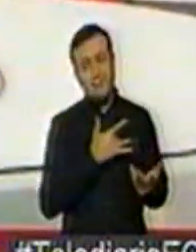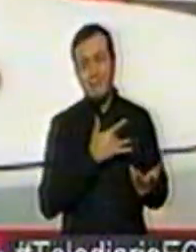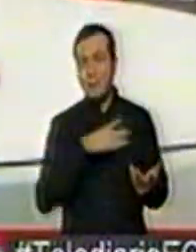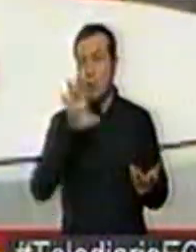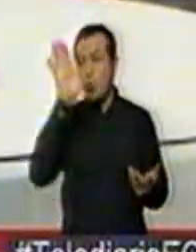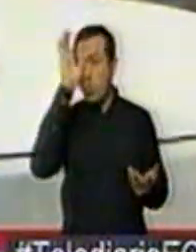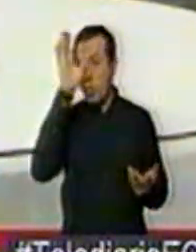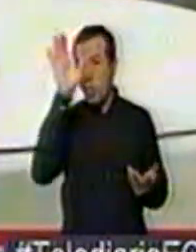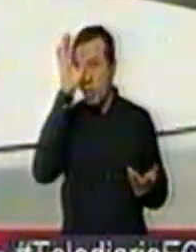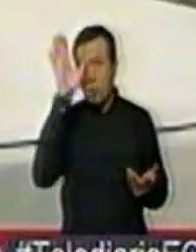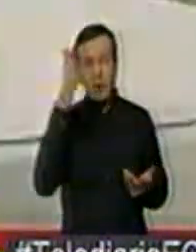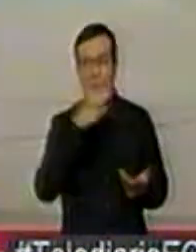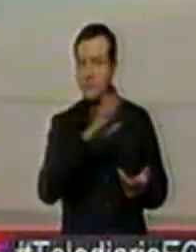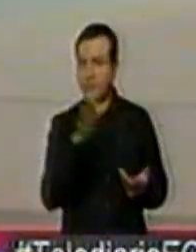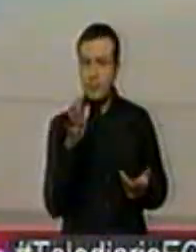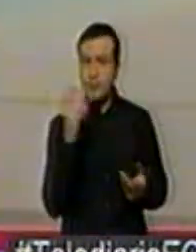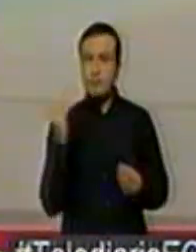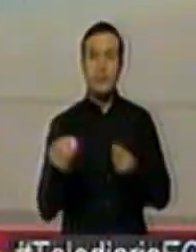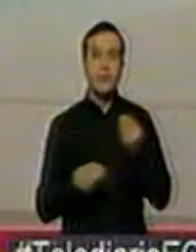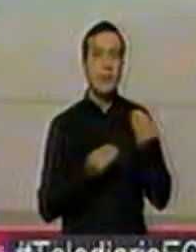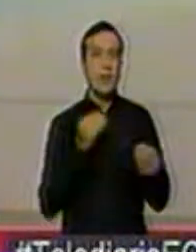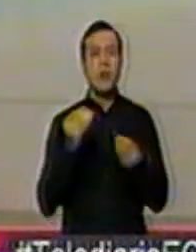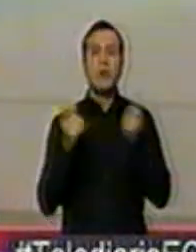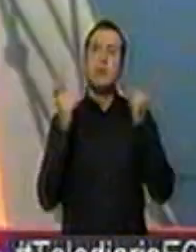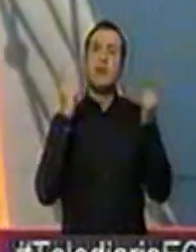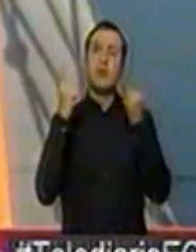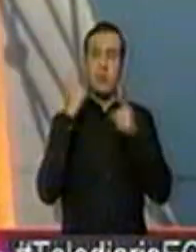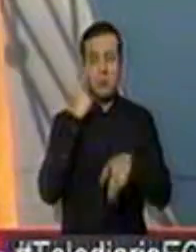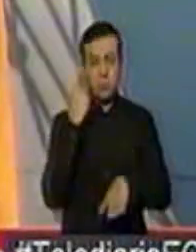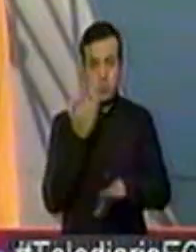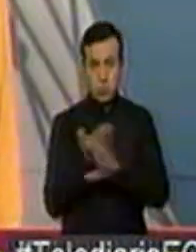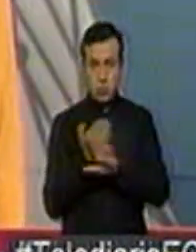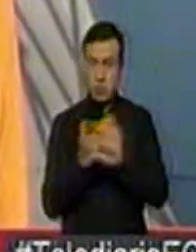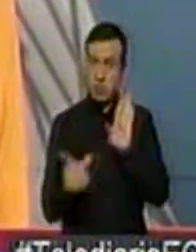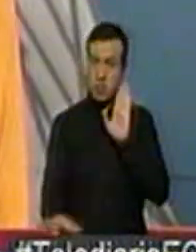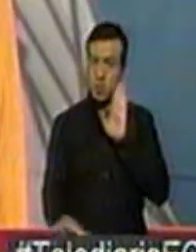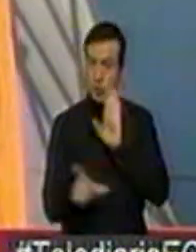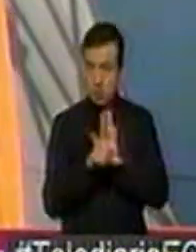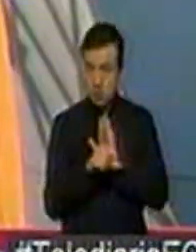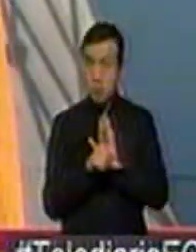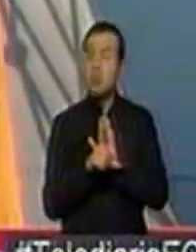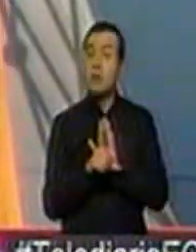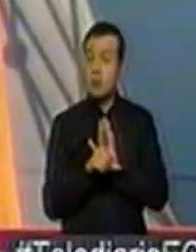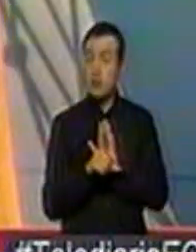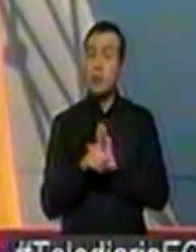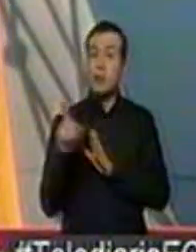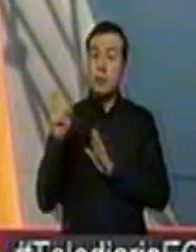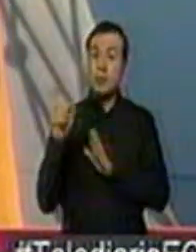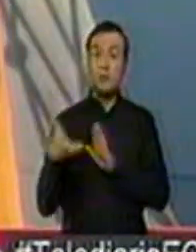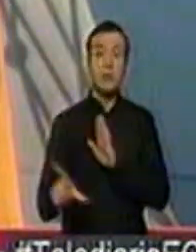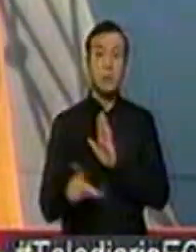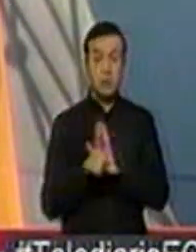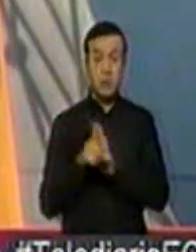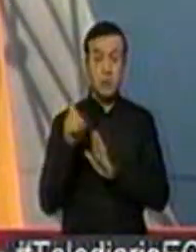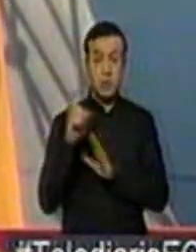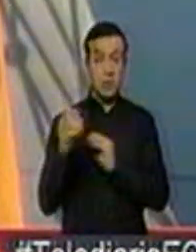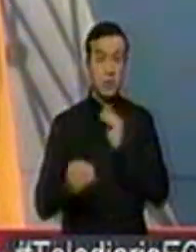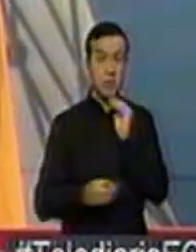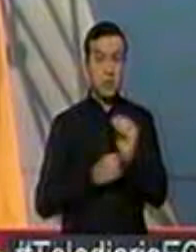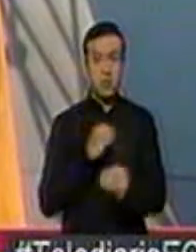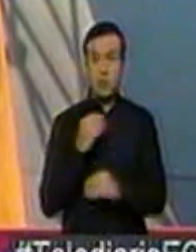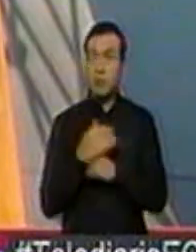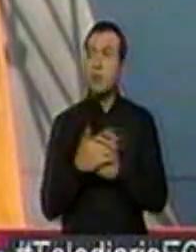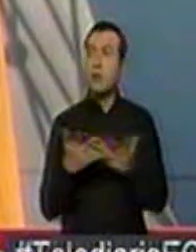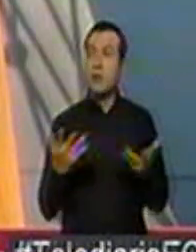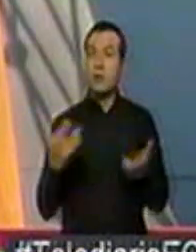una cultura de eso pero cómo se puede regular las propuestas de esta ley pues también tienen la